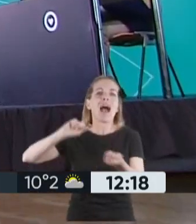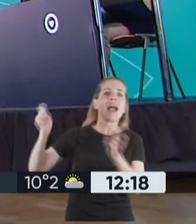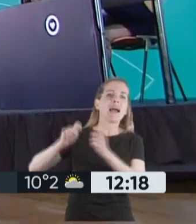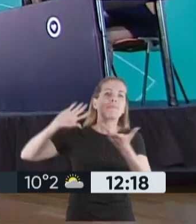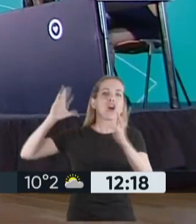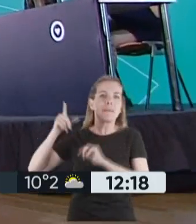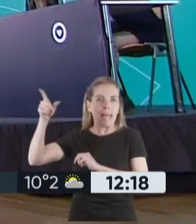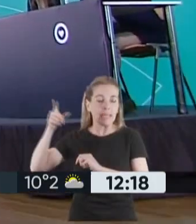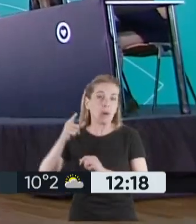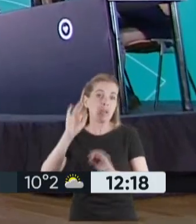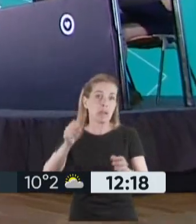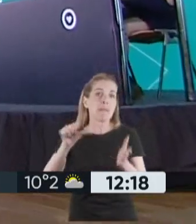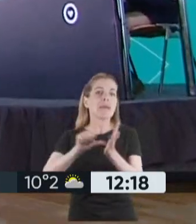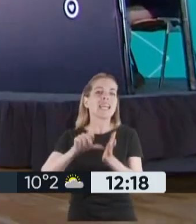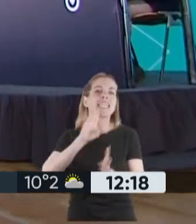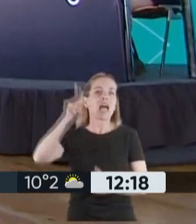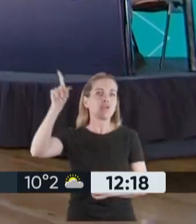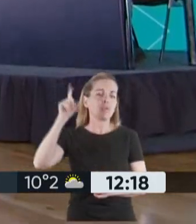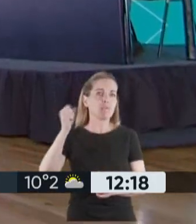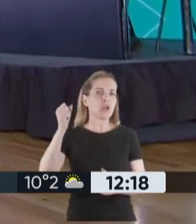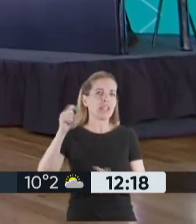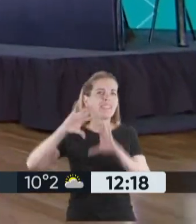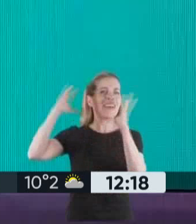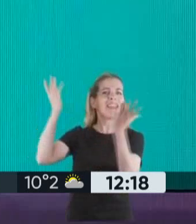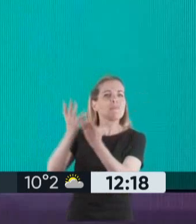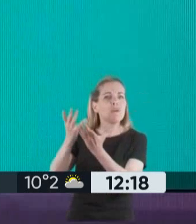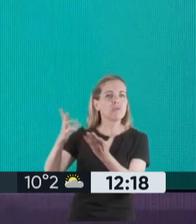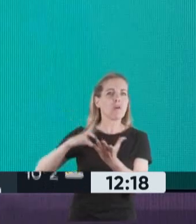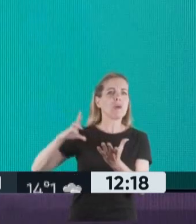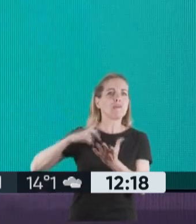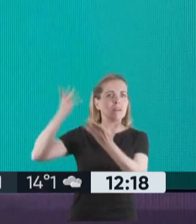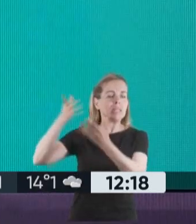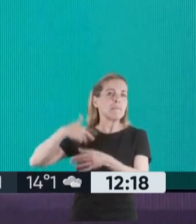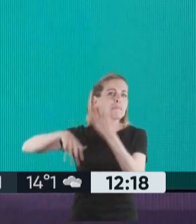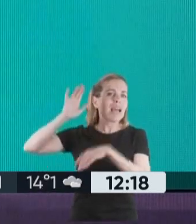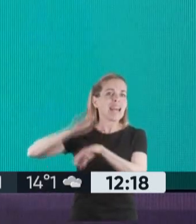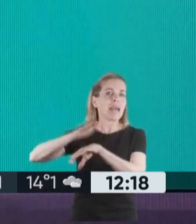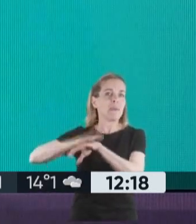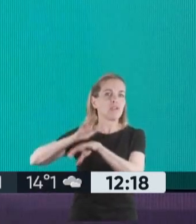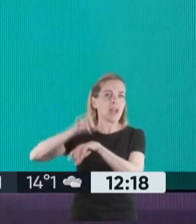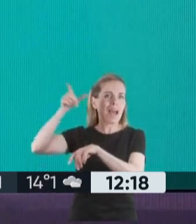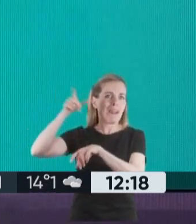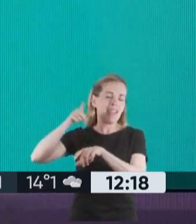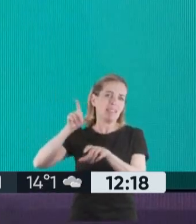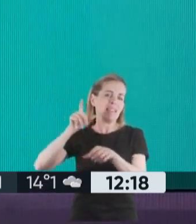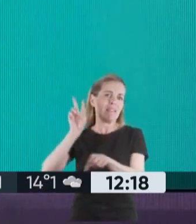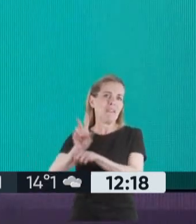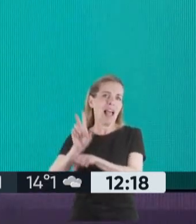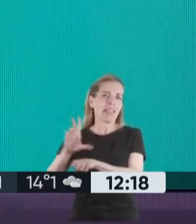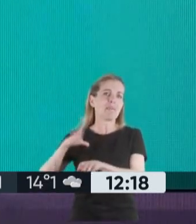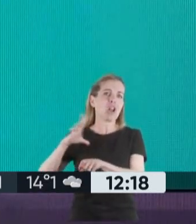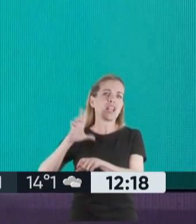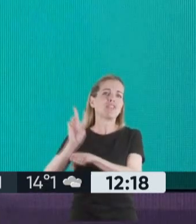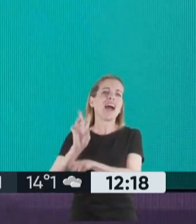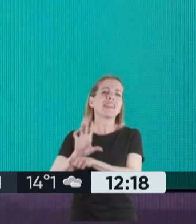principales potencias del mundo y uno de los mayores responsables de ese efecto invernadero potenciado del que nos